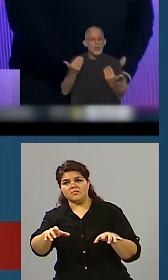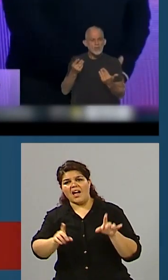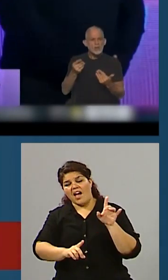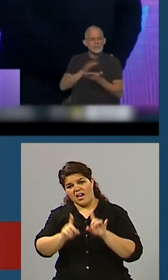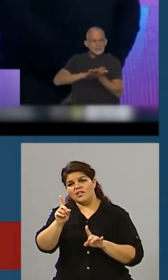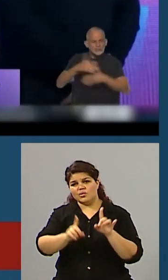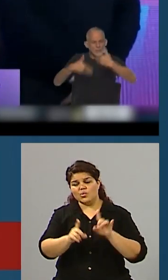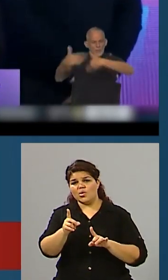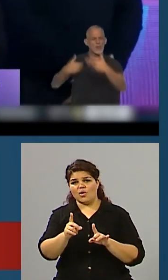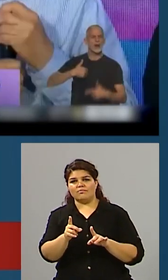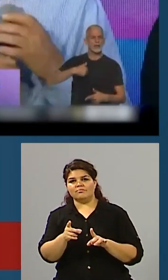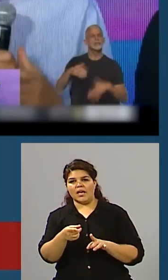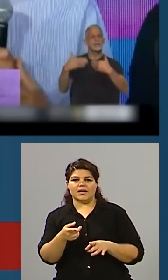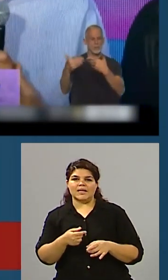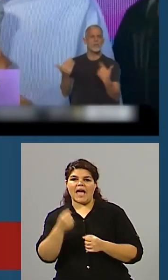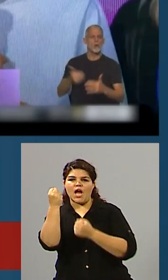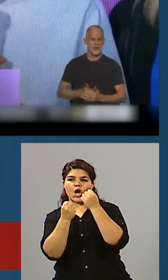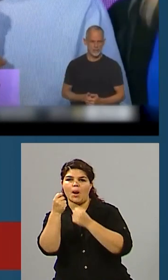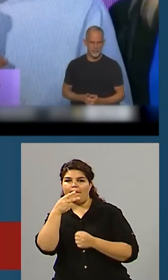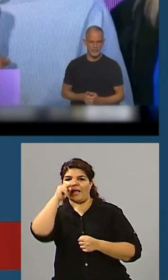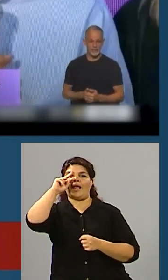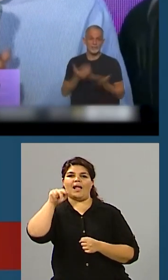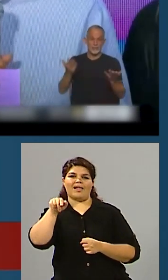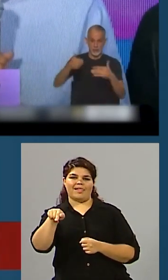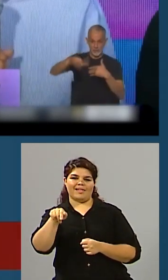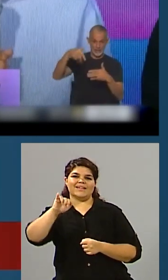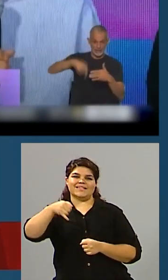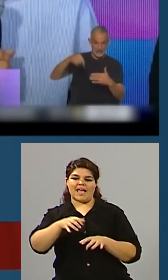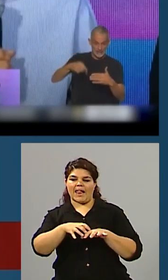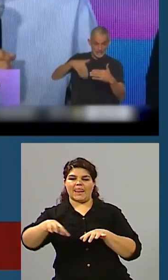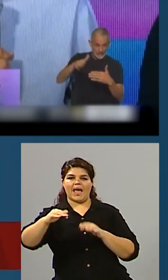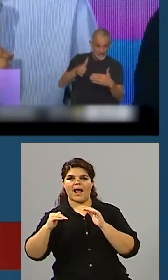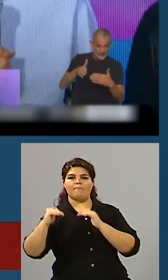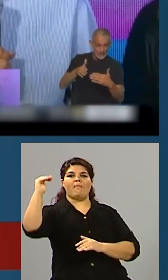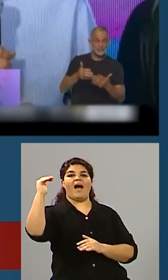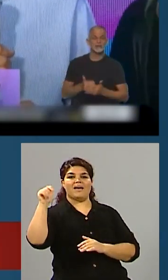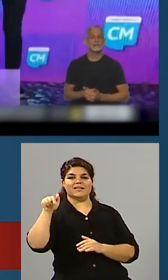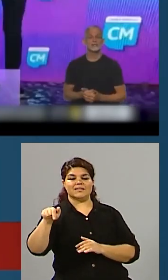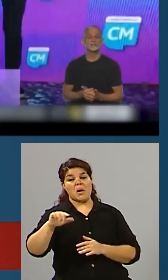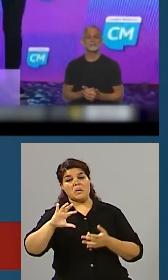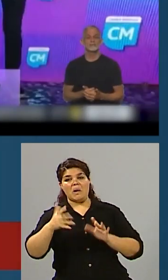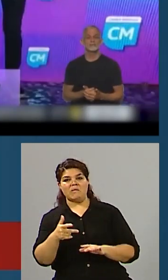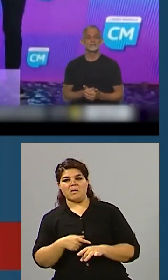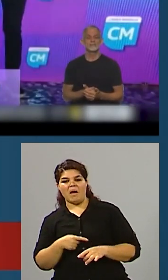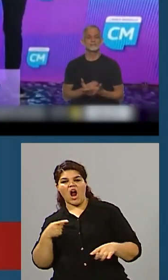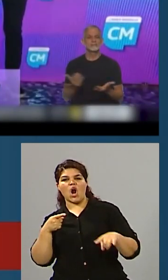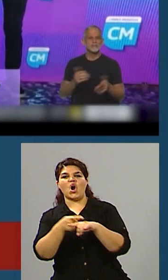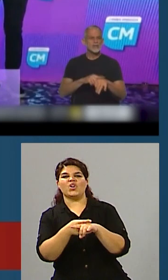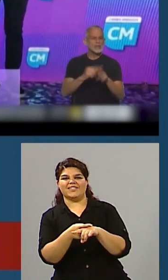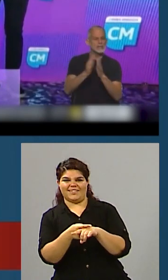diría, en su composición socioeconómica, compró este discurso anticasta, ¿no?